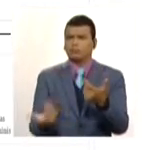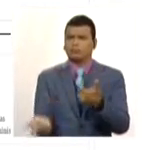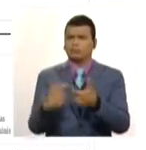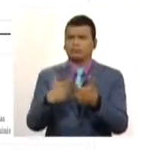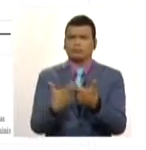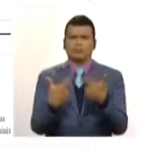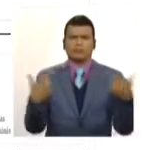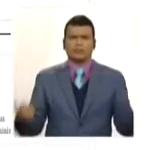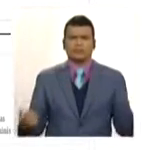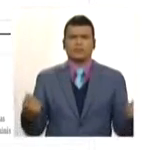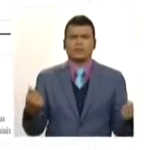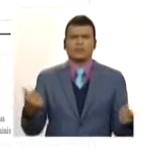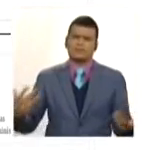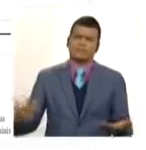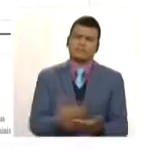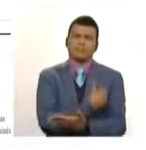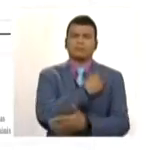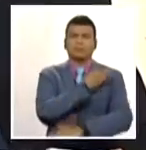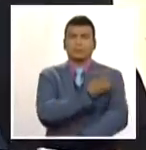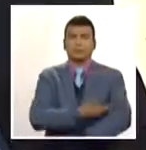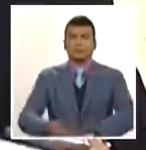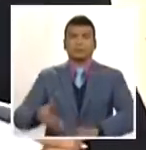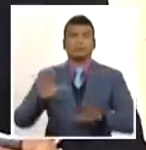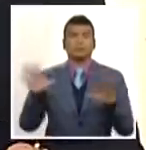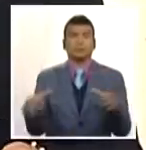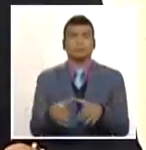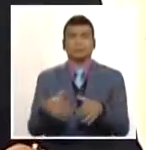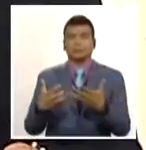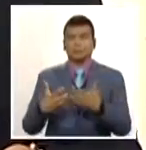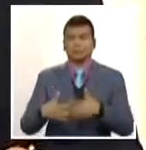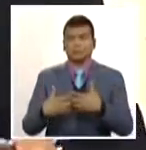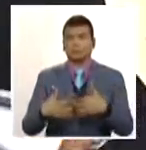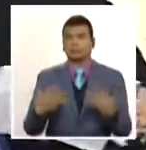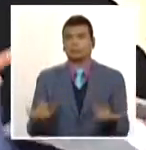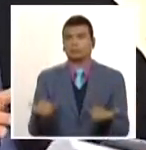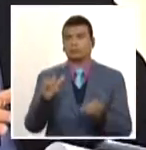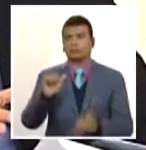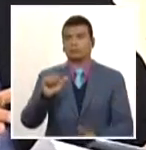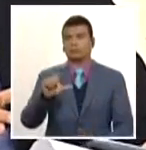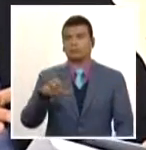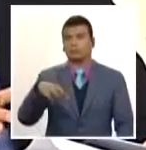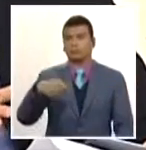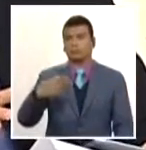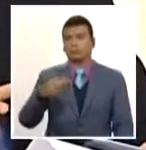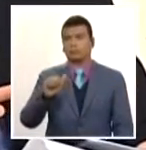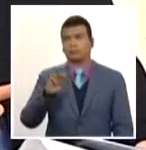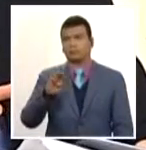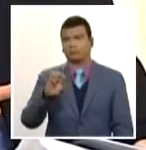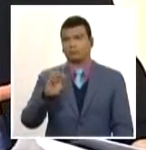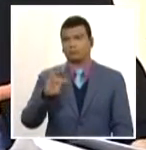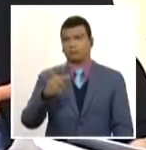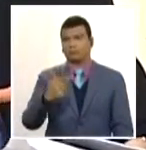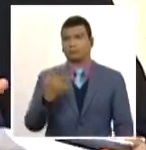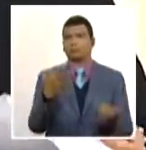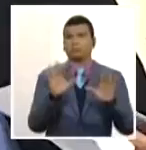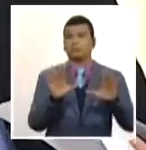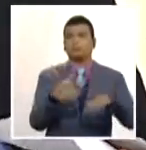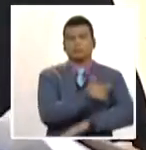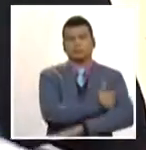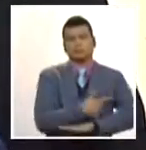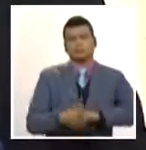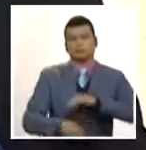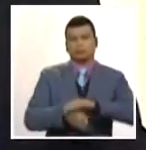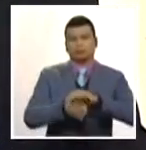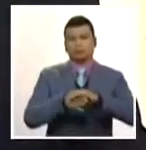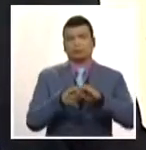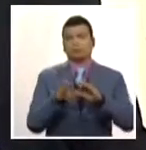millones de dólares y han querido decirles, bueno, el grupo empresarial a partir de hoy se llama Alphabet, Google sigue siendo el buscador y pues